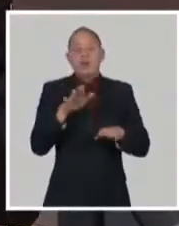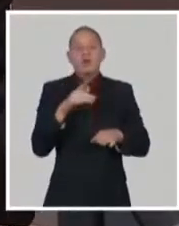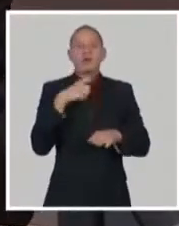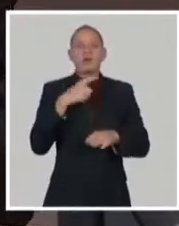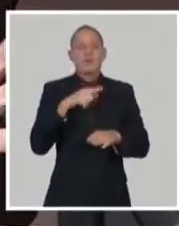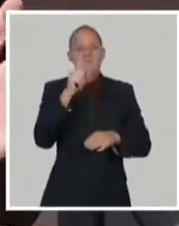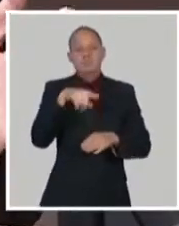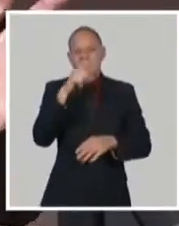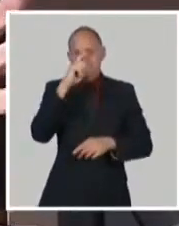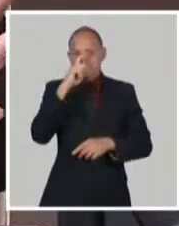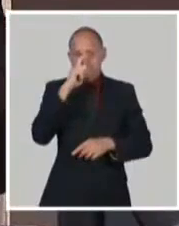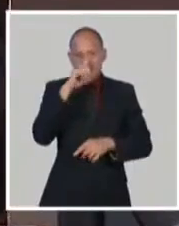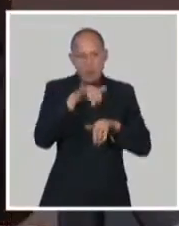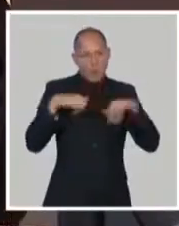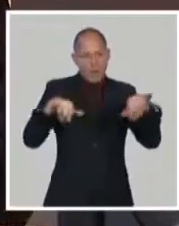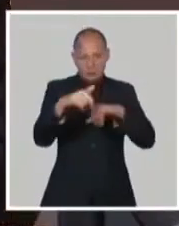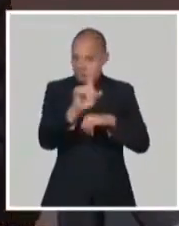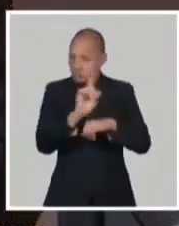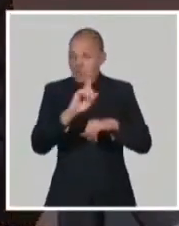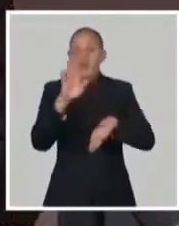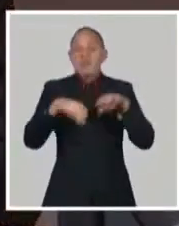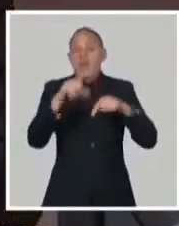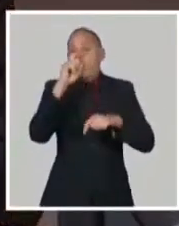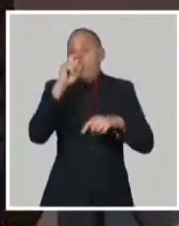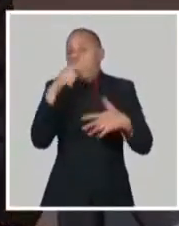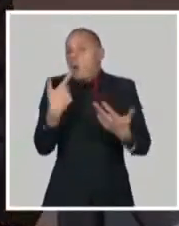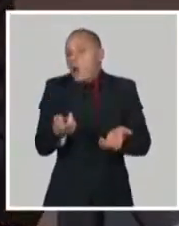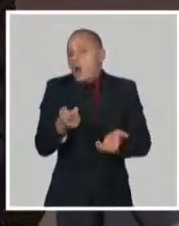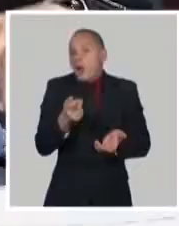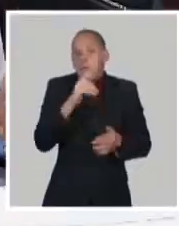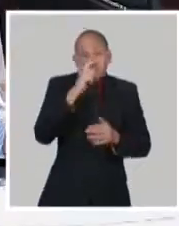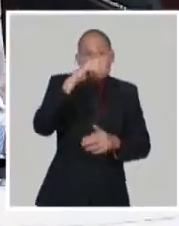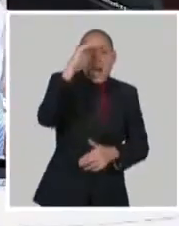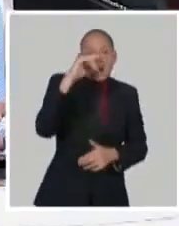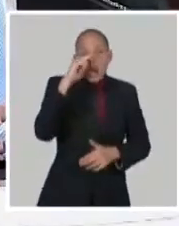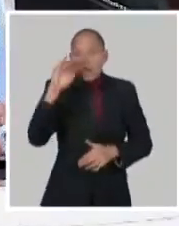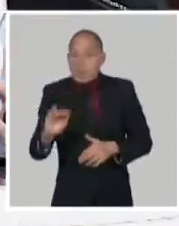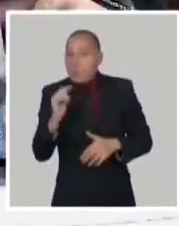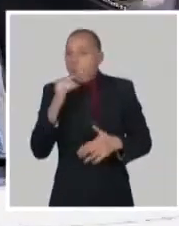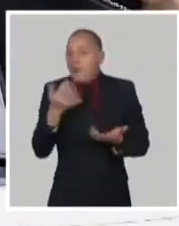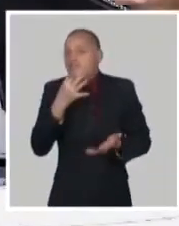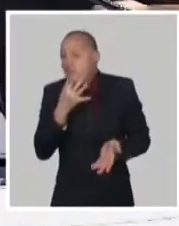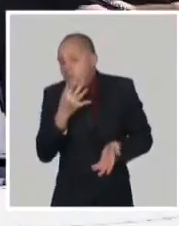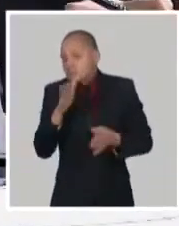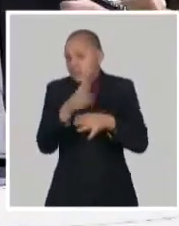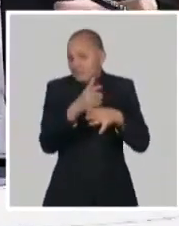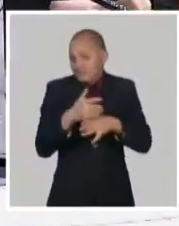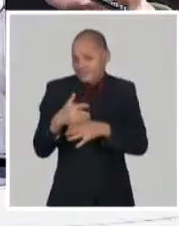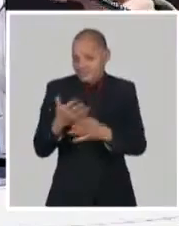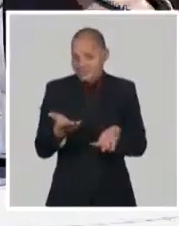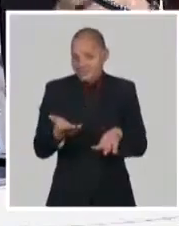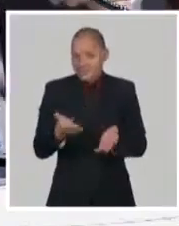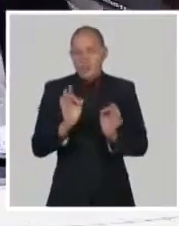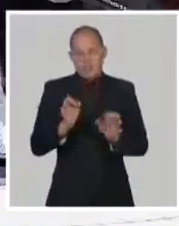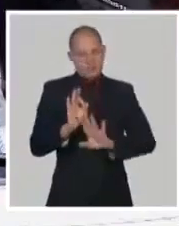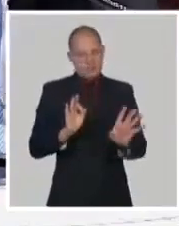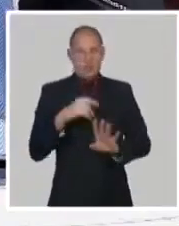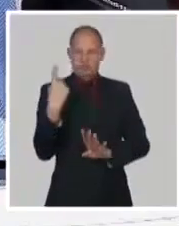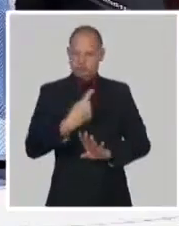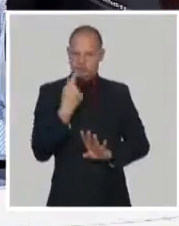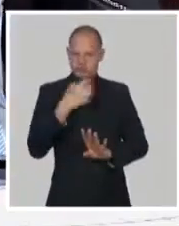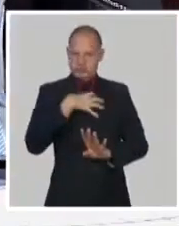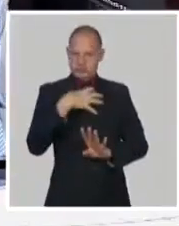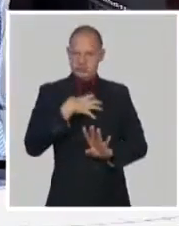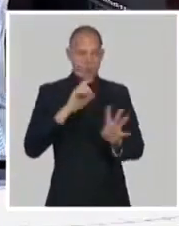razones por las cuales hemos decidido avanzar con estas 4 vacunas. Es decir, tendríamos muchas más variantes para poder enfrentar un virus como